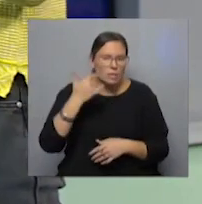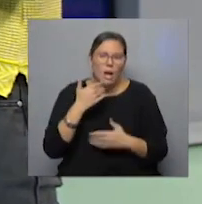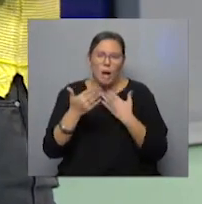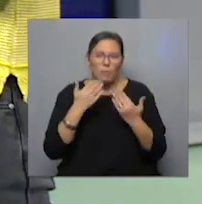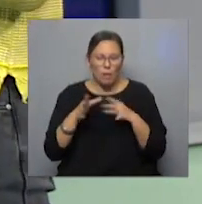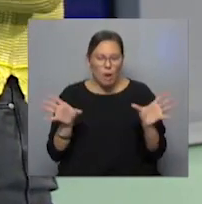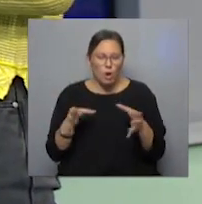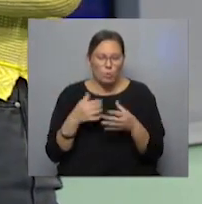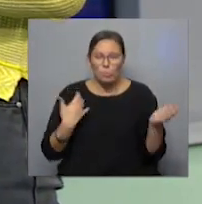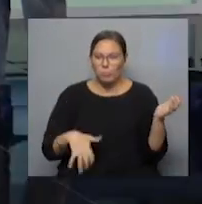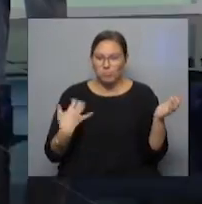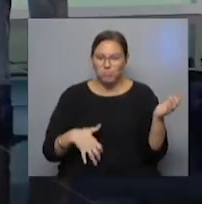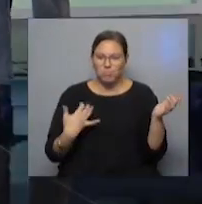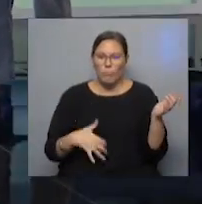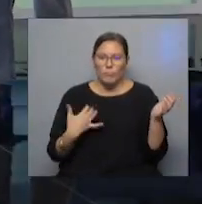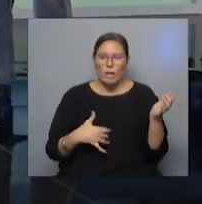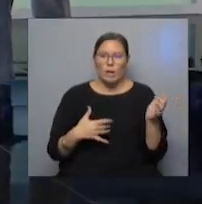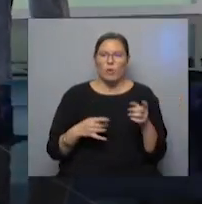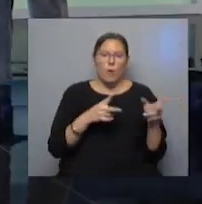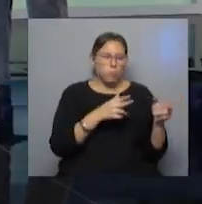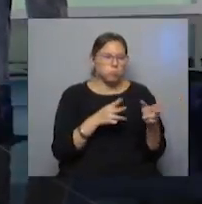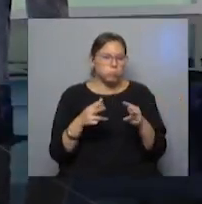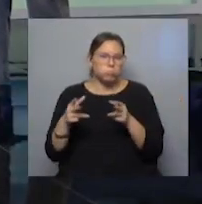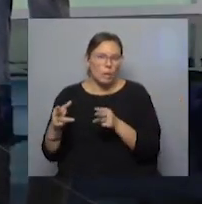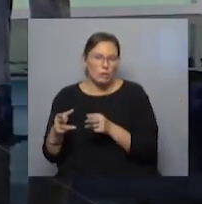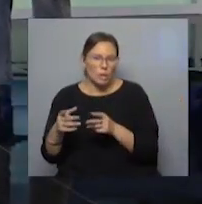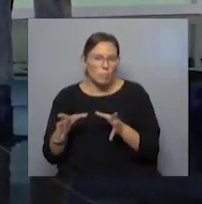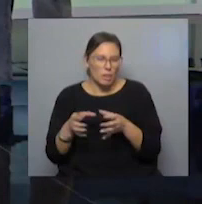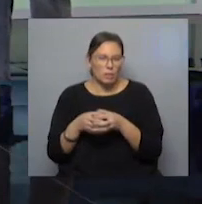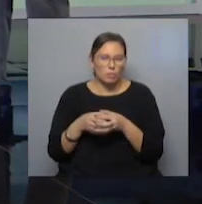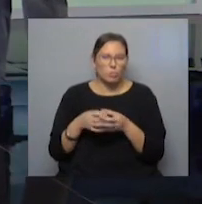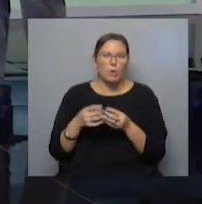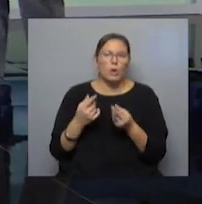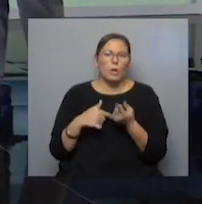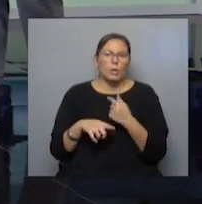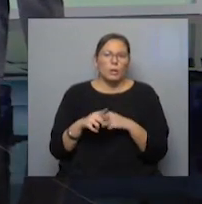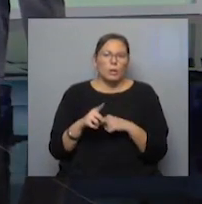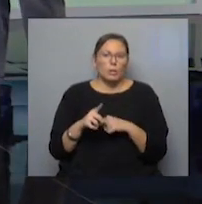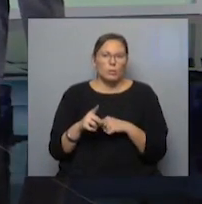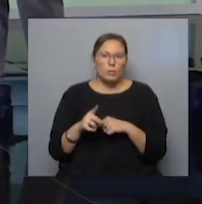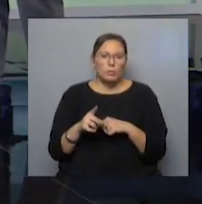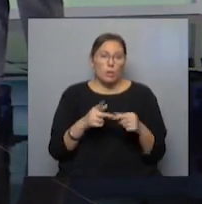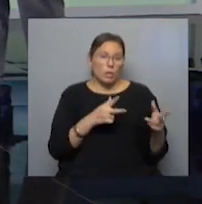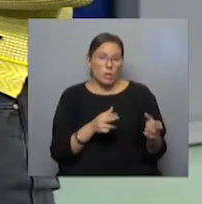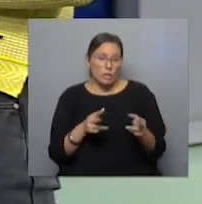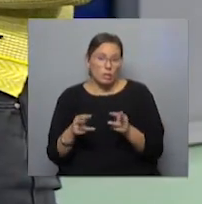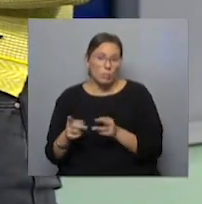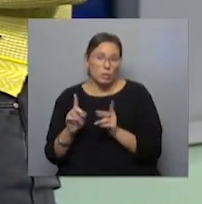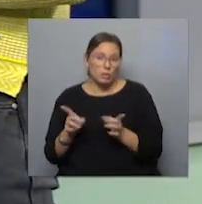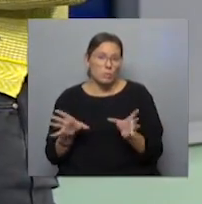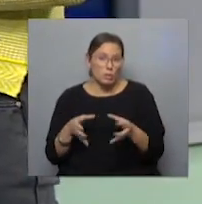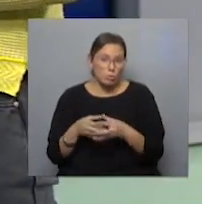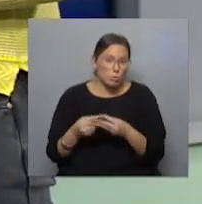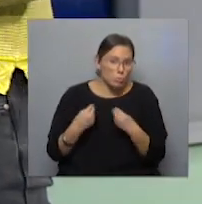como mojones de las etapas de Buceo Invisible, capaz que tiene que ver con las etapas del